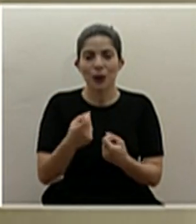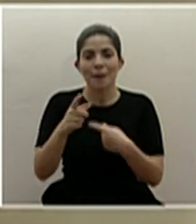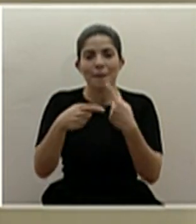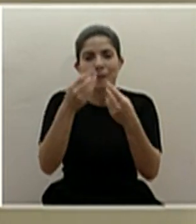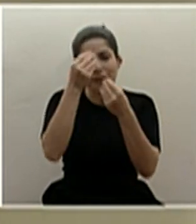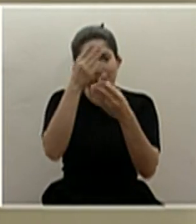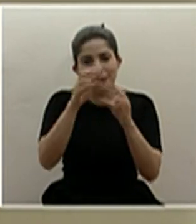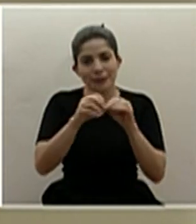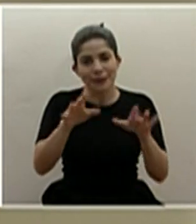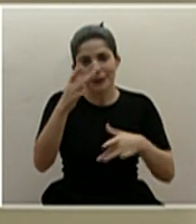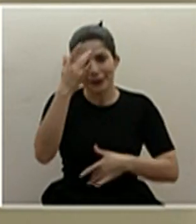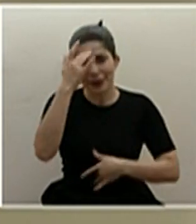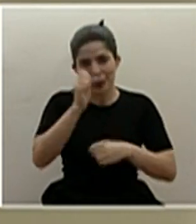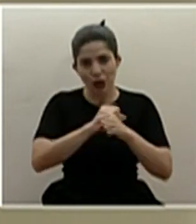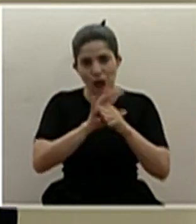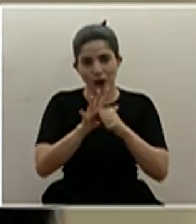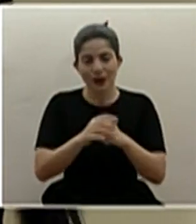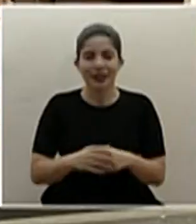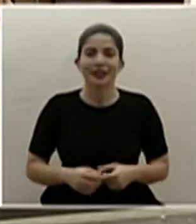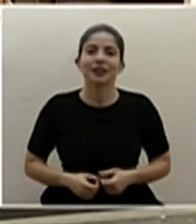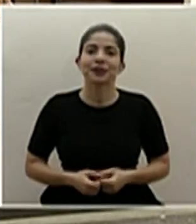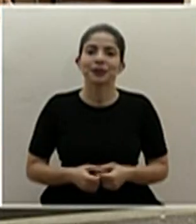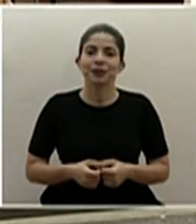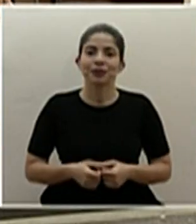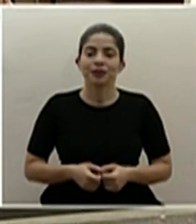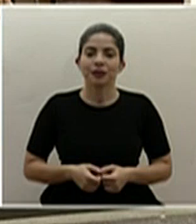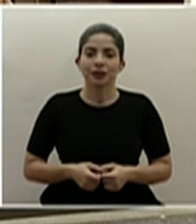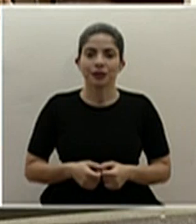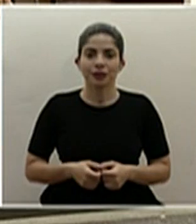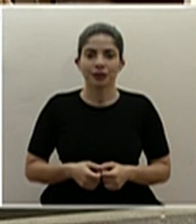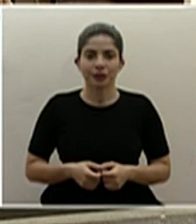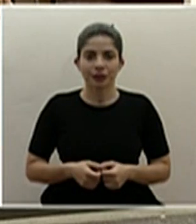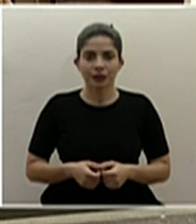reporte epidemiológico del COVID-19.